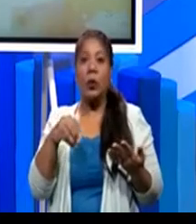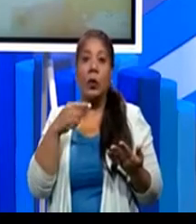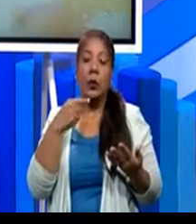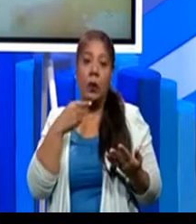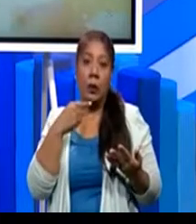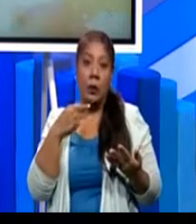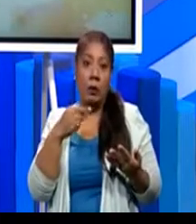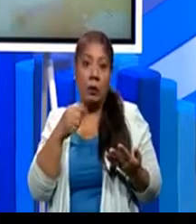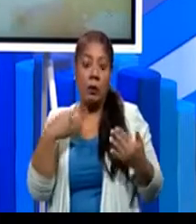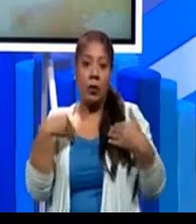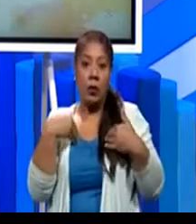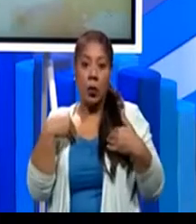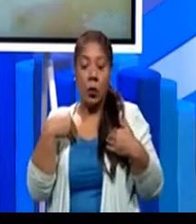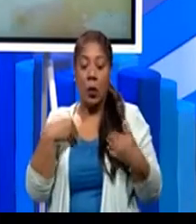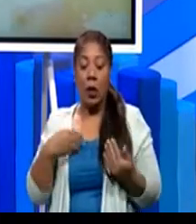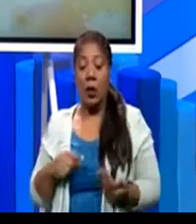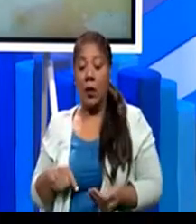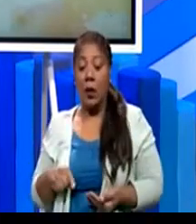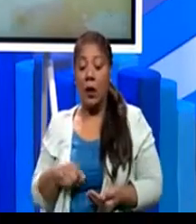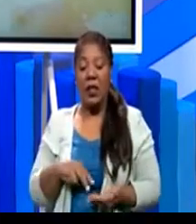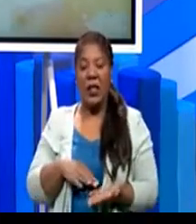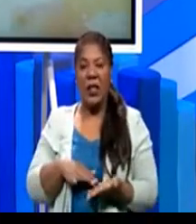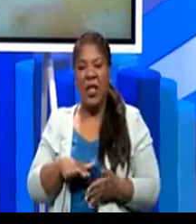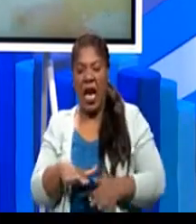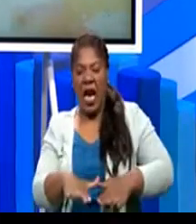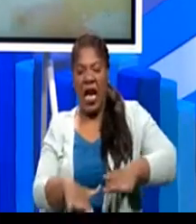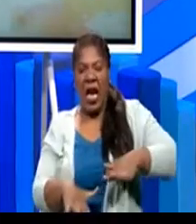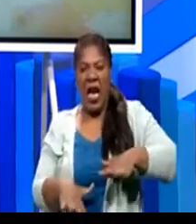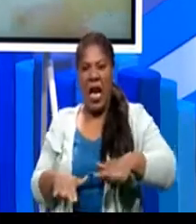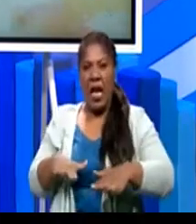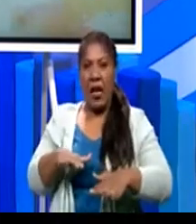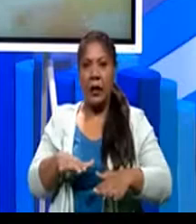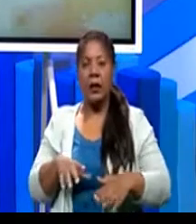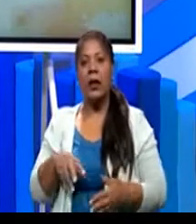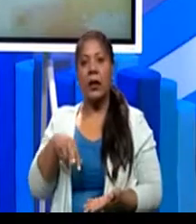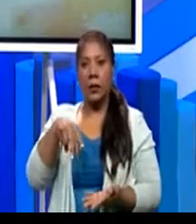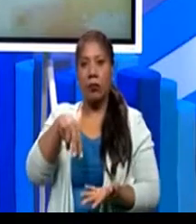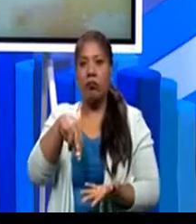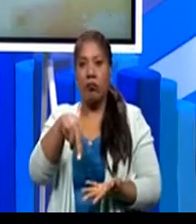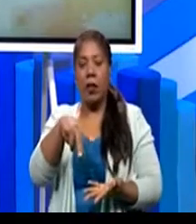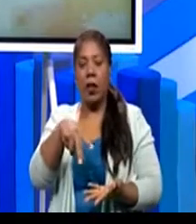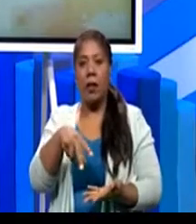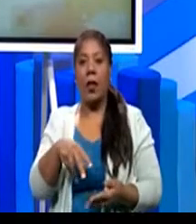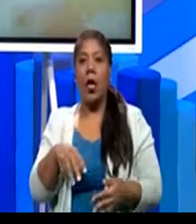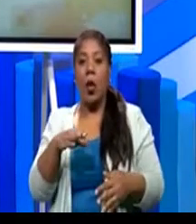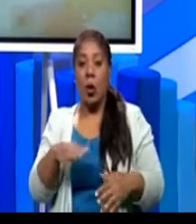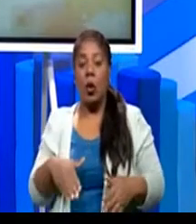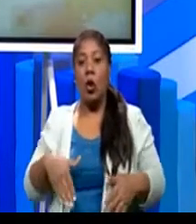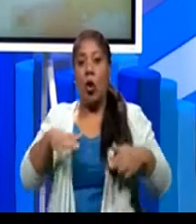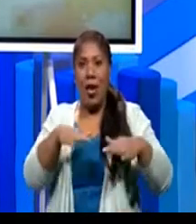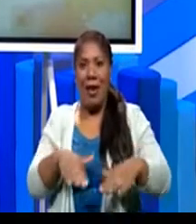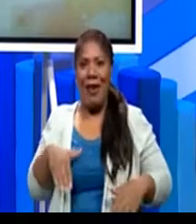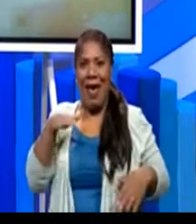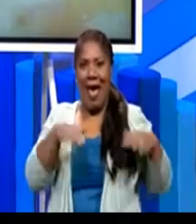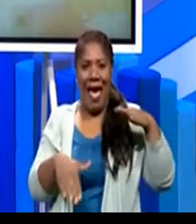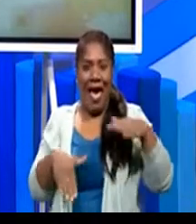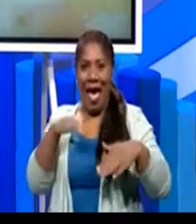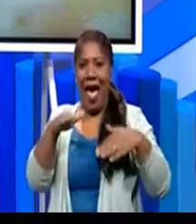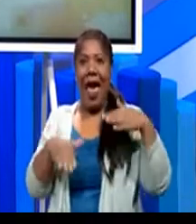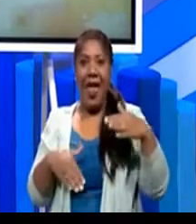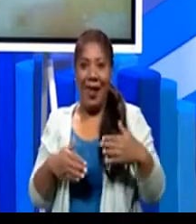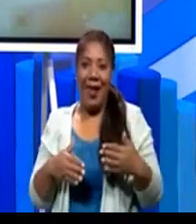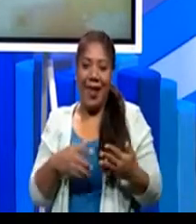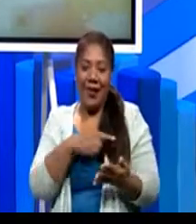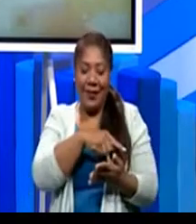caminan, otros se arrastran, otros viven debajo del agua. Entonces, qué